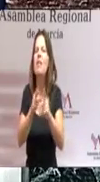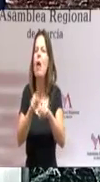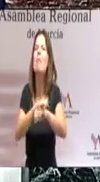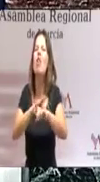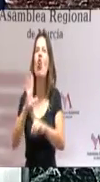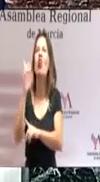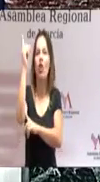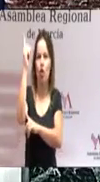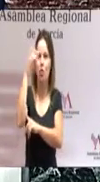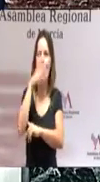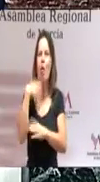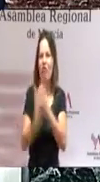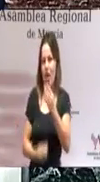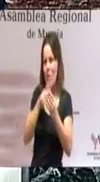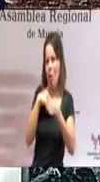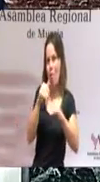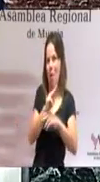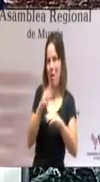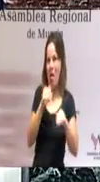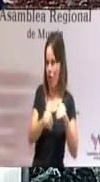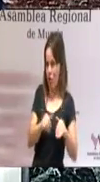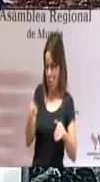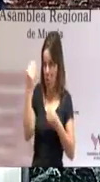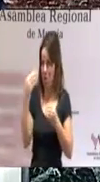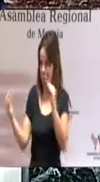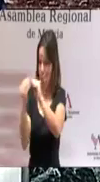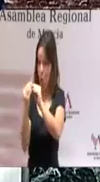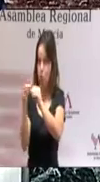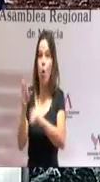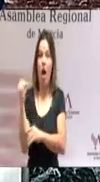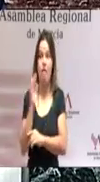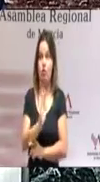divino porque se ha equivocado al votar al PP? ¿Piensa usted eso? ¿Usted es su jefe?